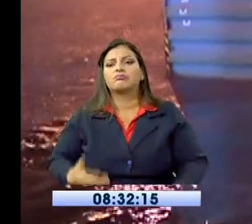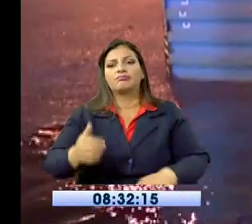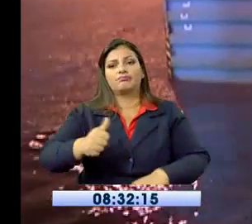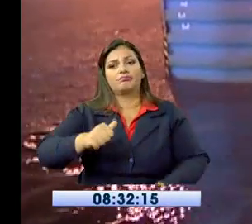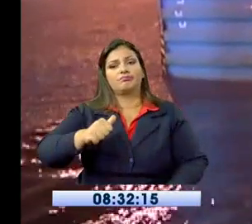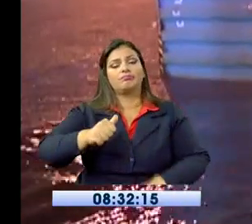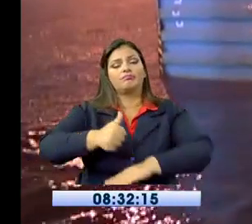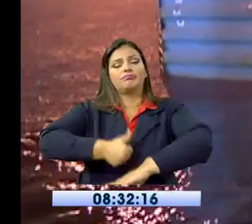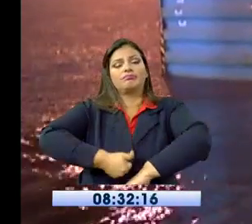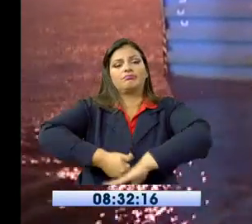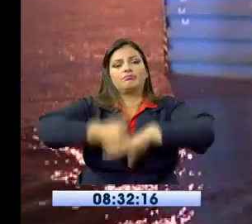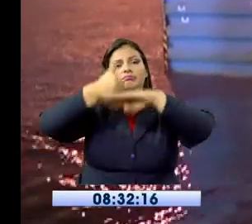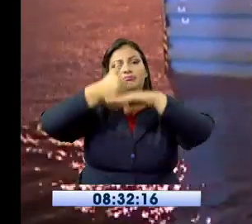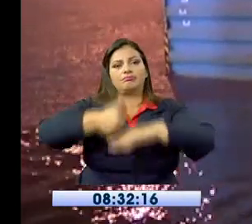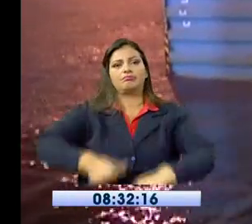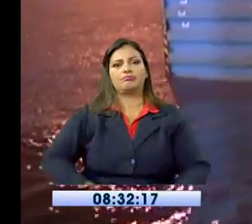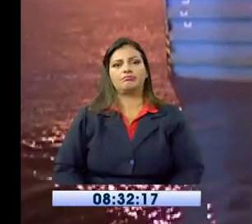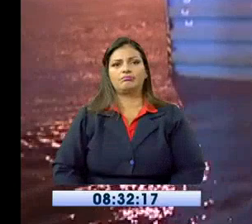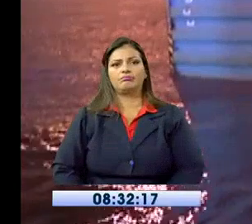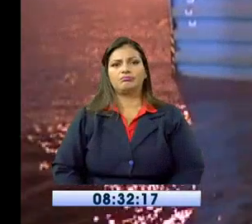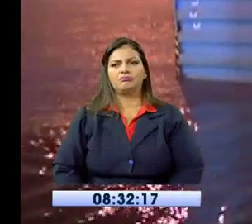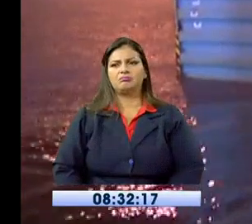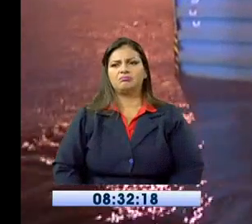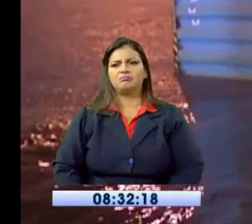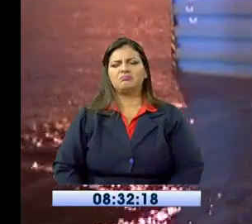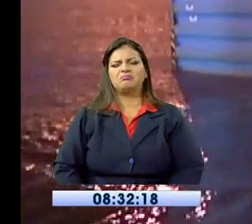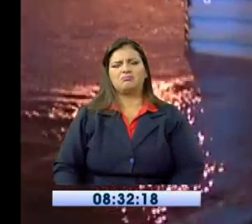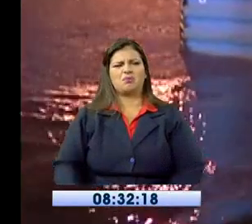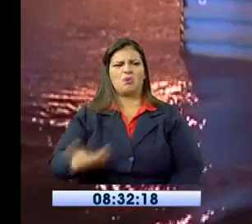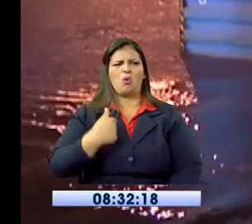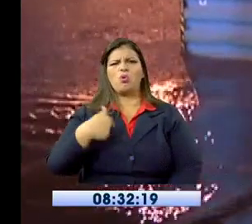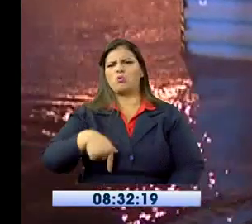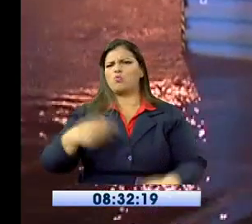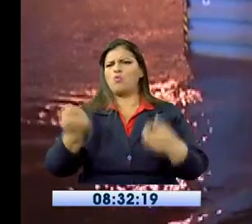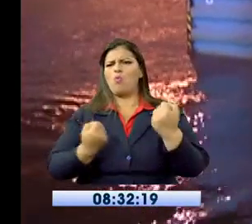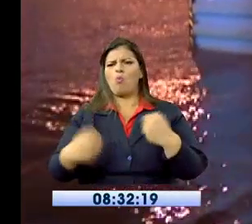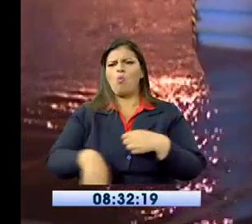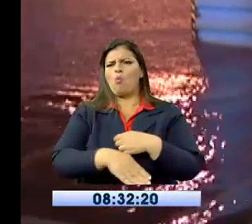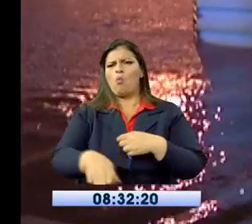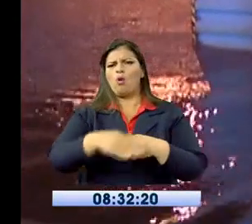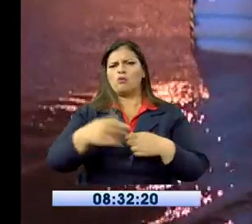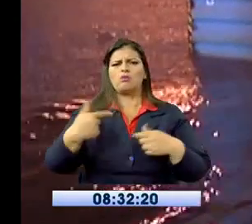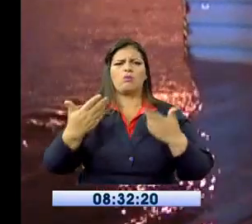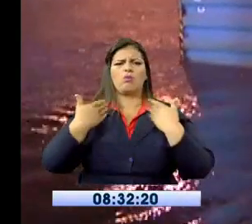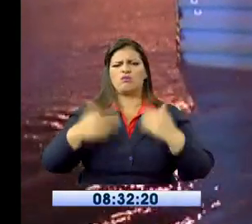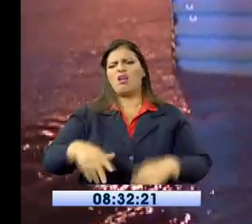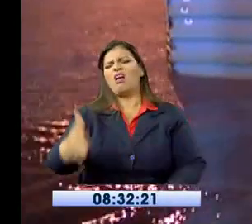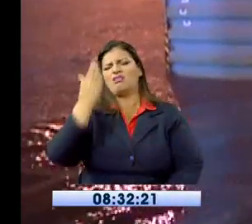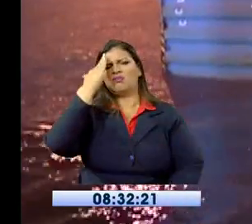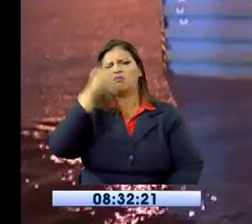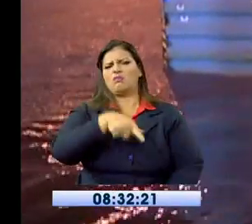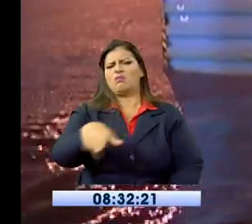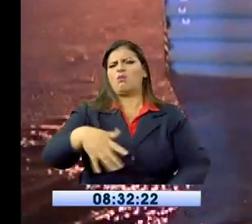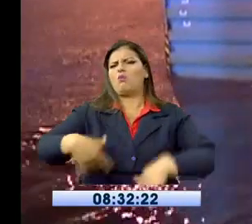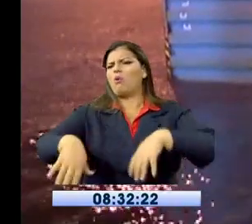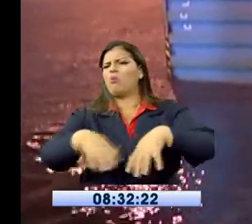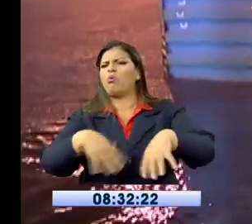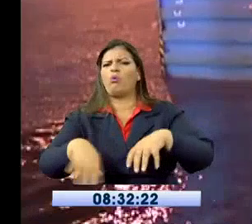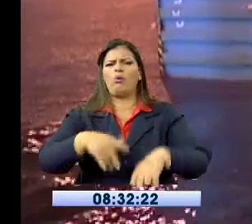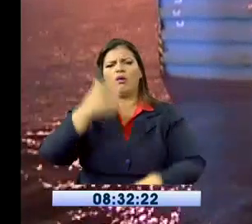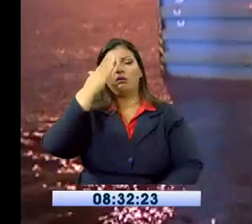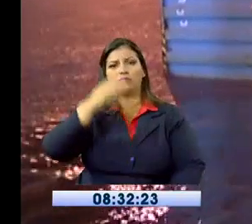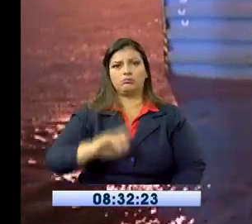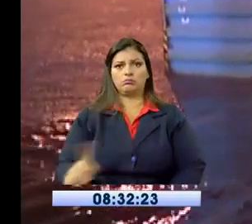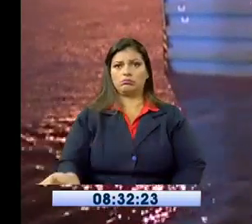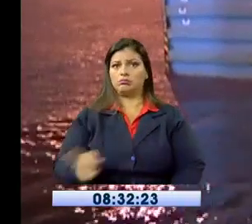incluso para el turismo. Es lo que siempre digo. Aquí creen que uno tiene que conocer todas las calles con todos sus hilos dentales que tiene y con todas las puntas de los pasos